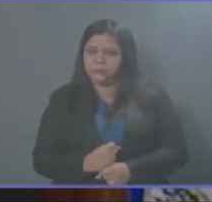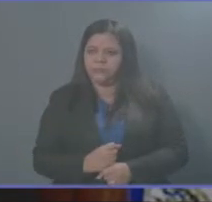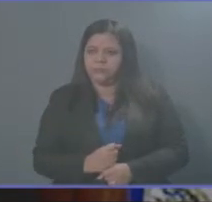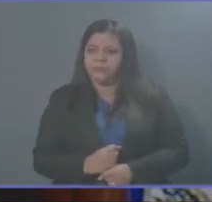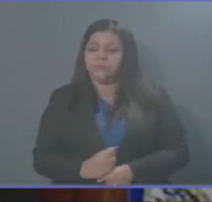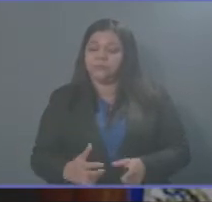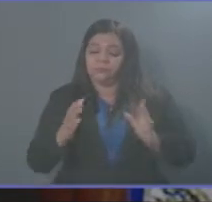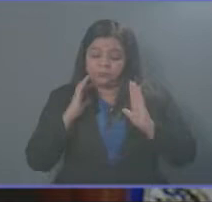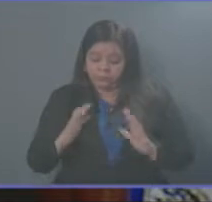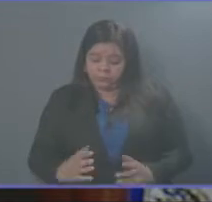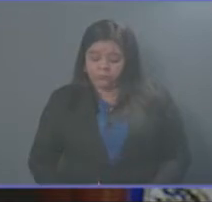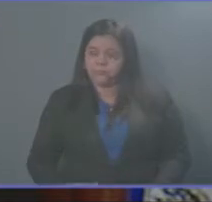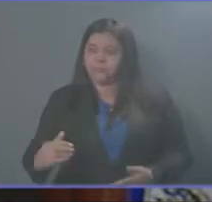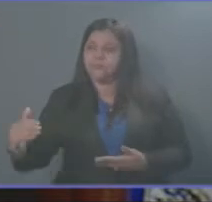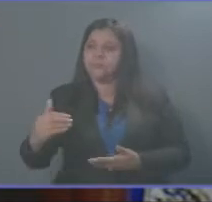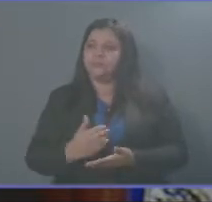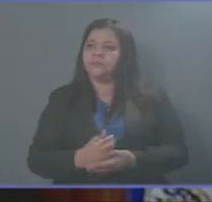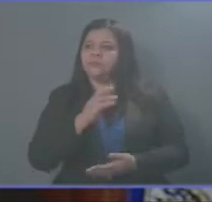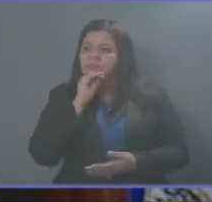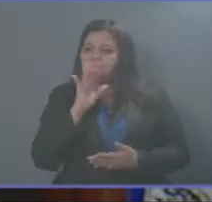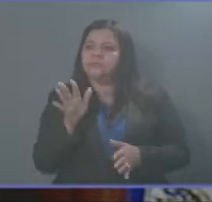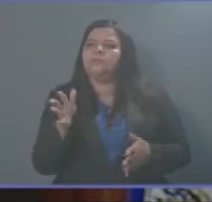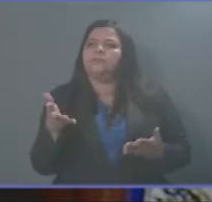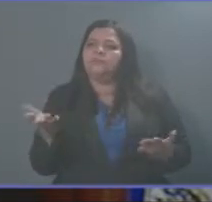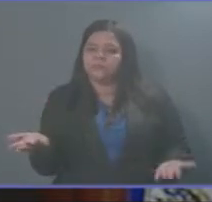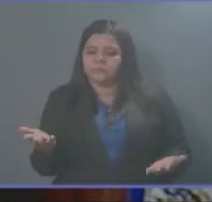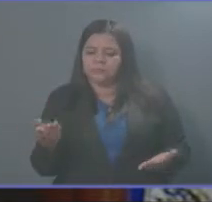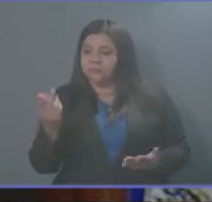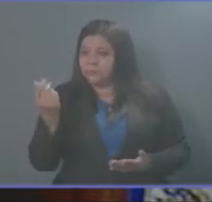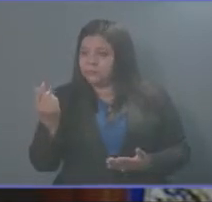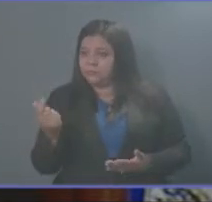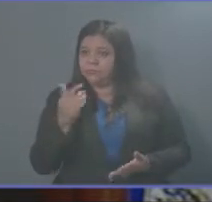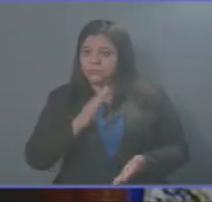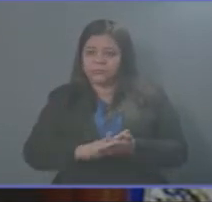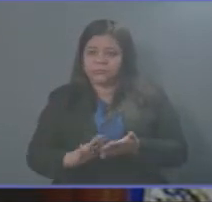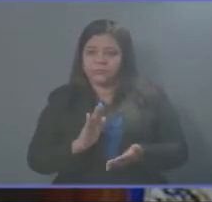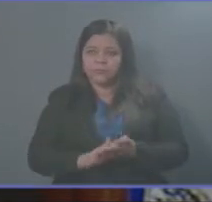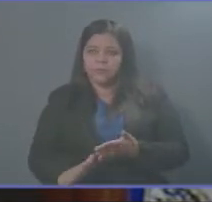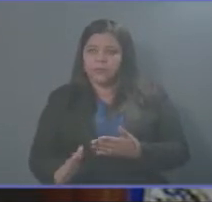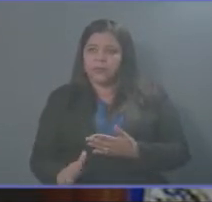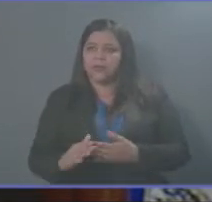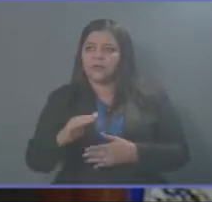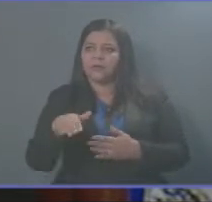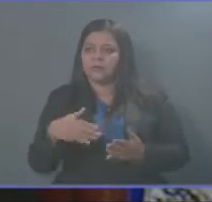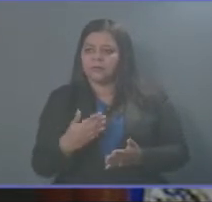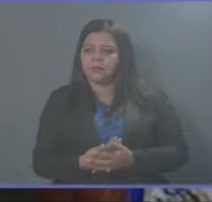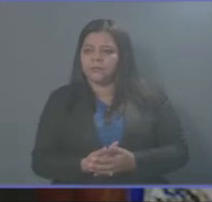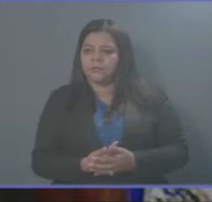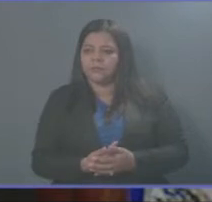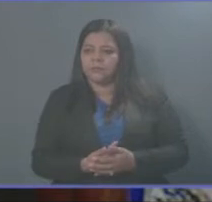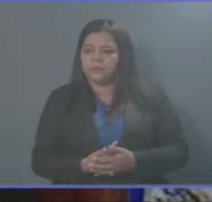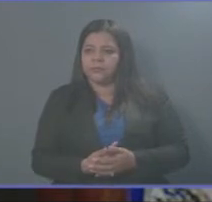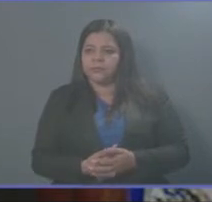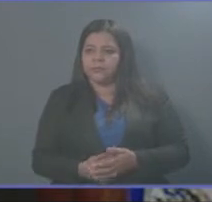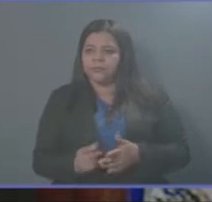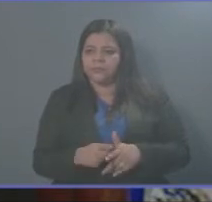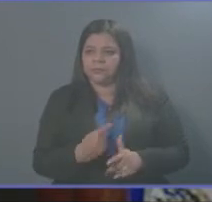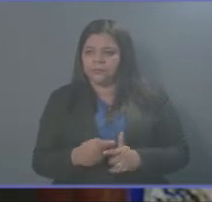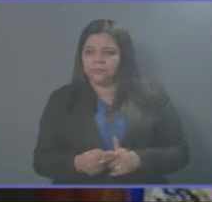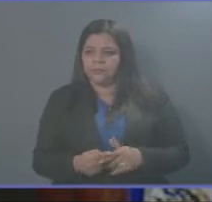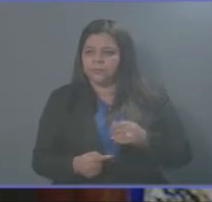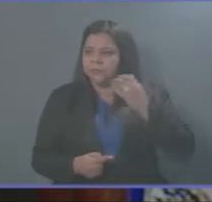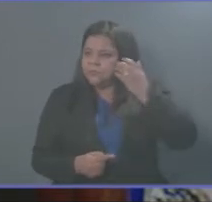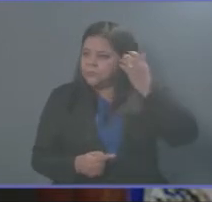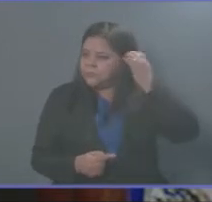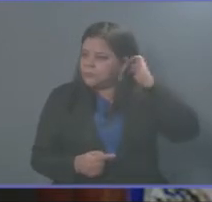Vino este gobierno y dijo que el dinero de la Contribución Ciudadana lo quería ocupar